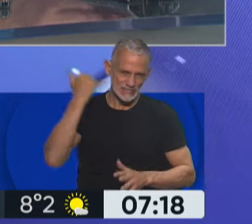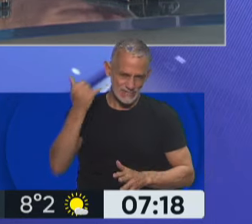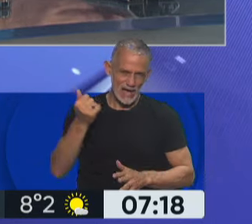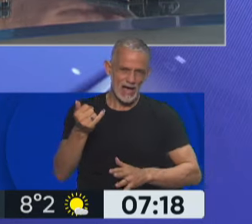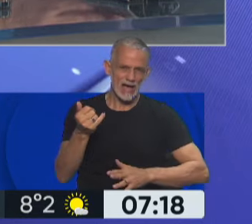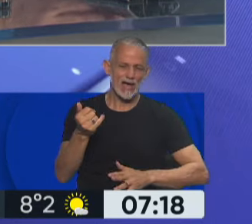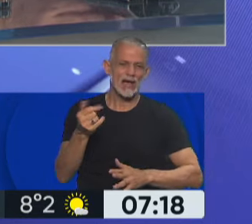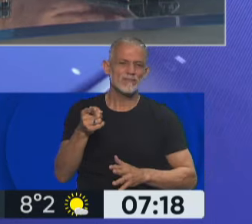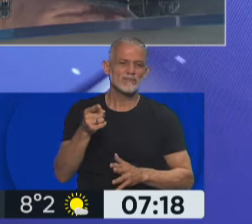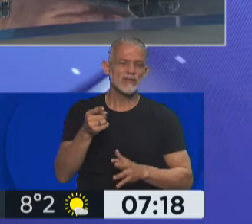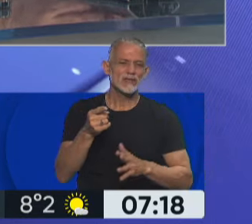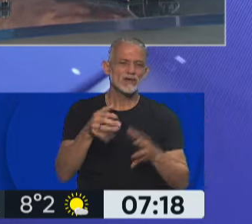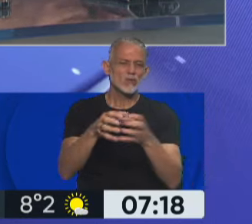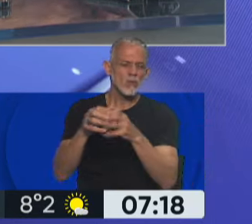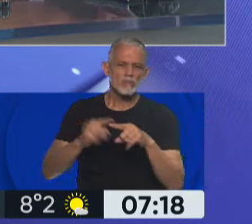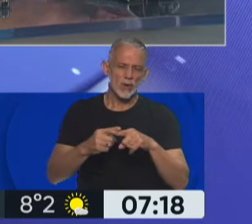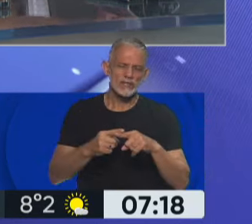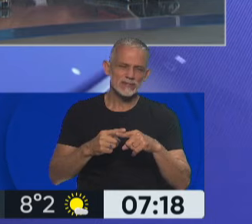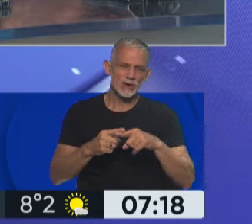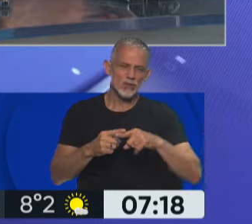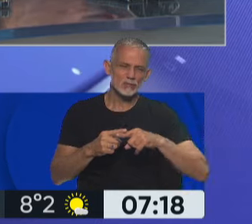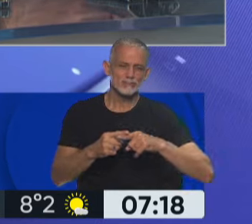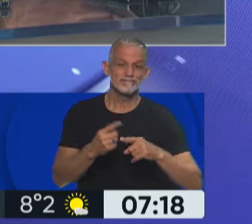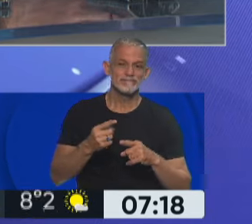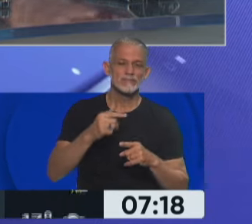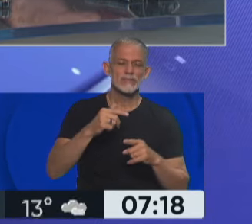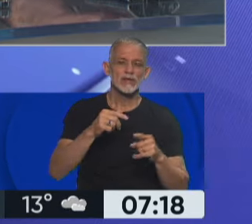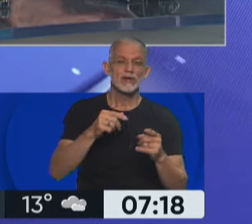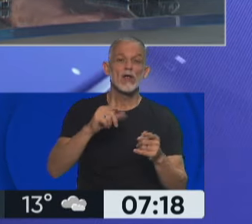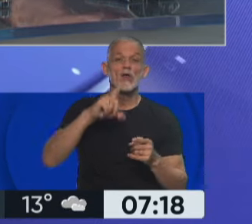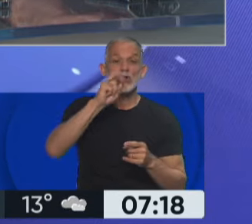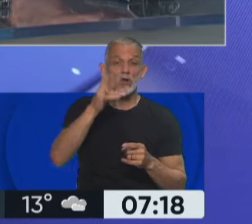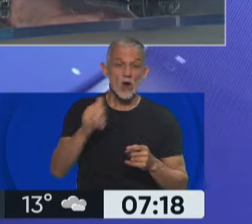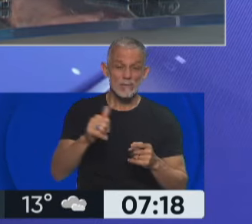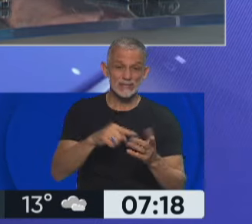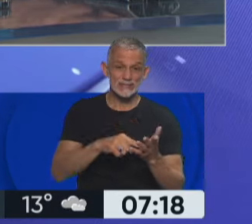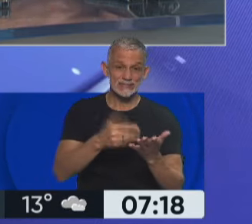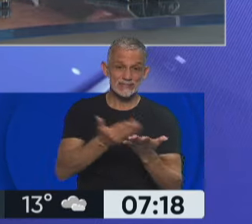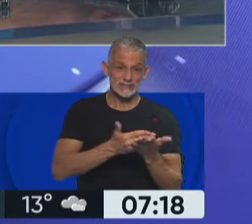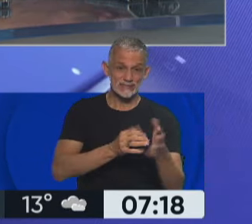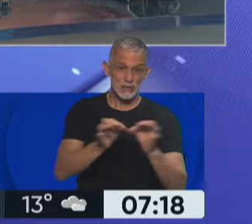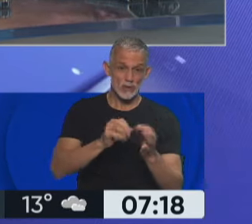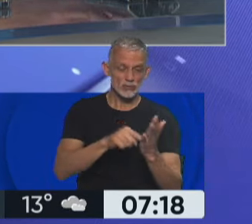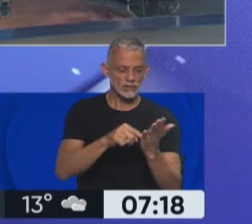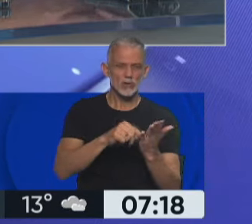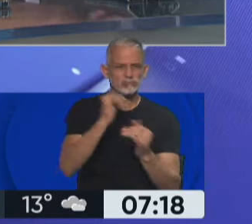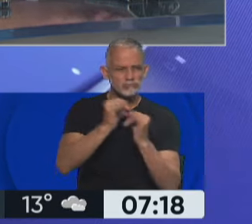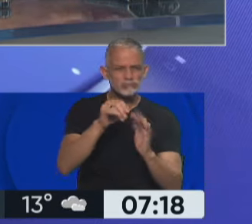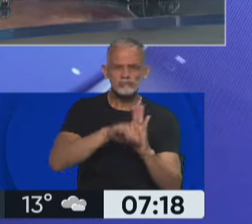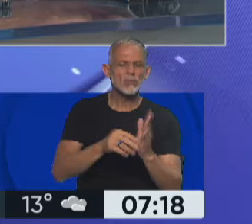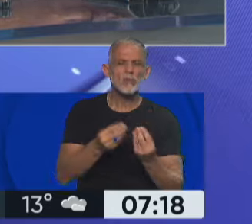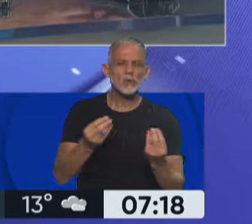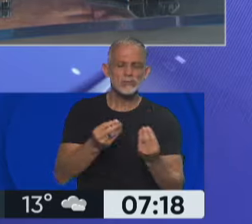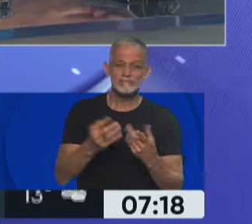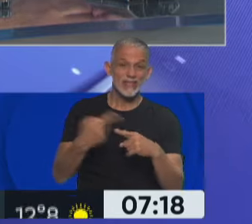hecho diferentes bloques políticos esto lo marca Juan Manuel López en la en los fundamentos respecto a que cuando se